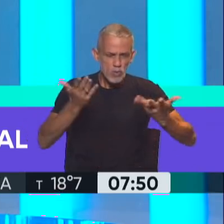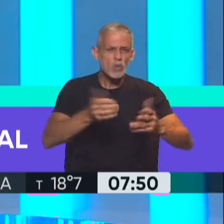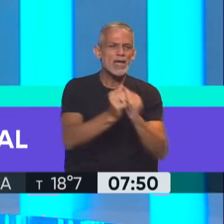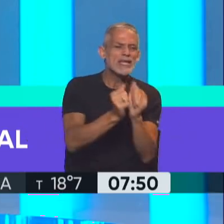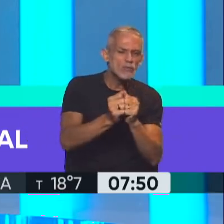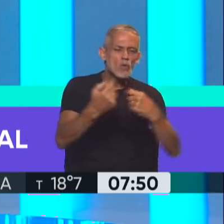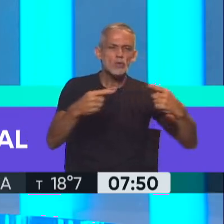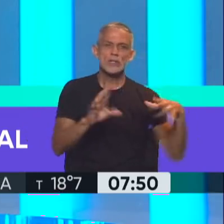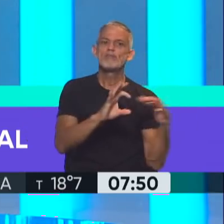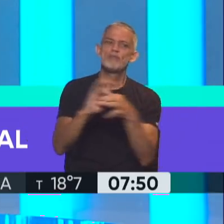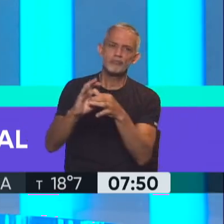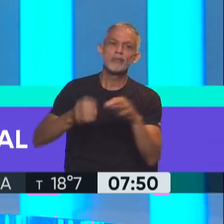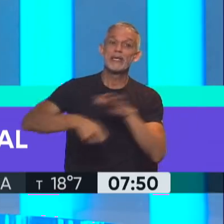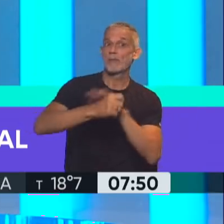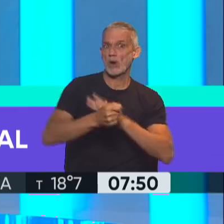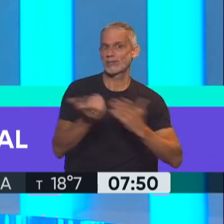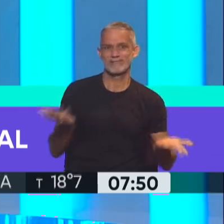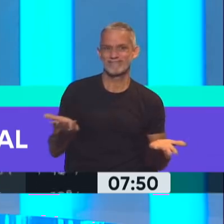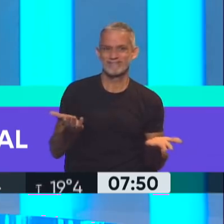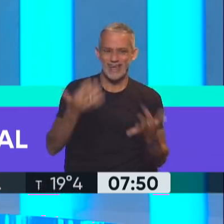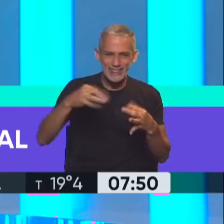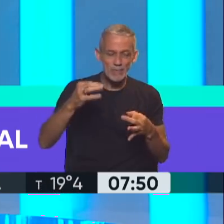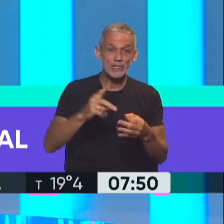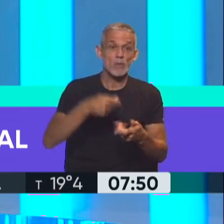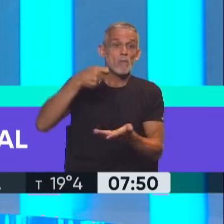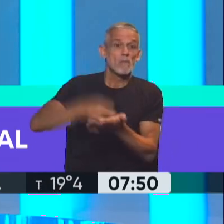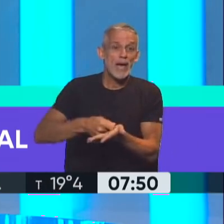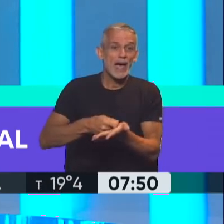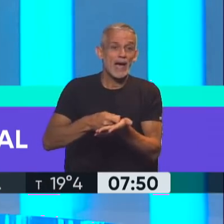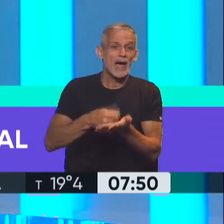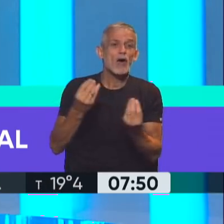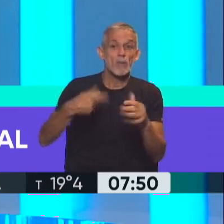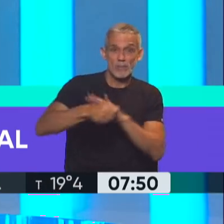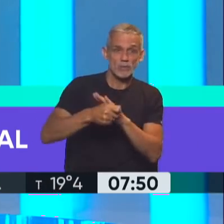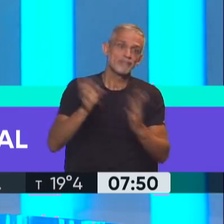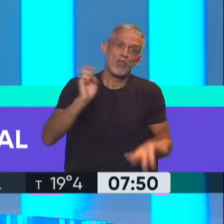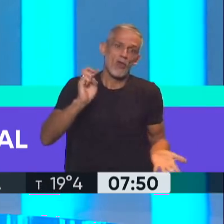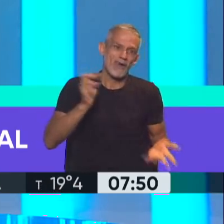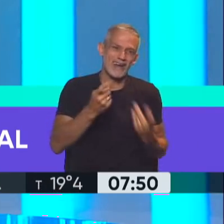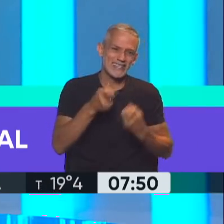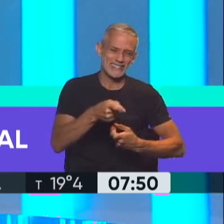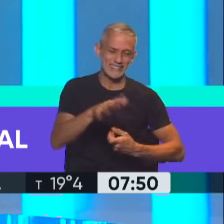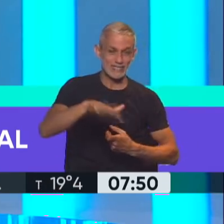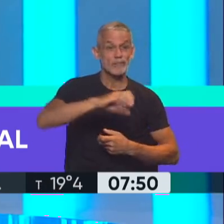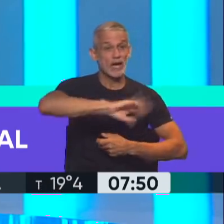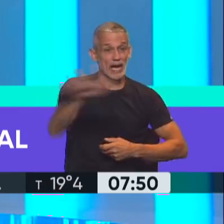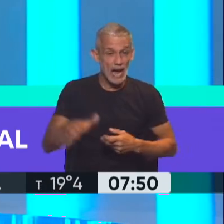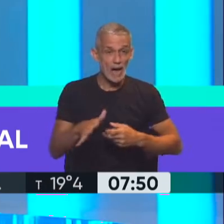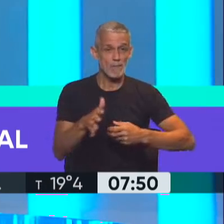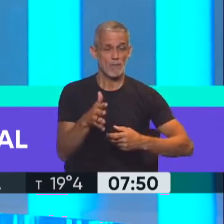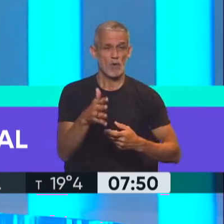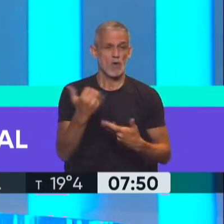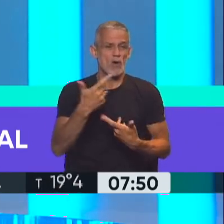depende de las importaciones necesariamente para pagar esas importaciones se necesitan dólares el el agro el campo en general